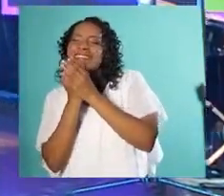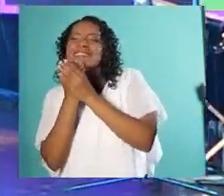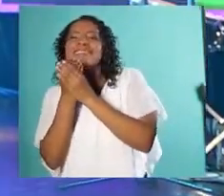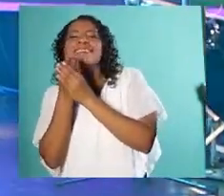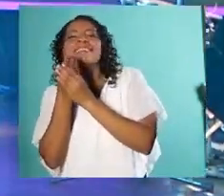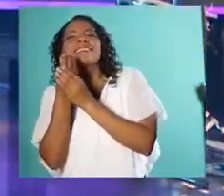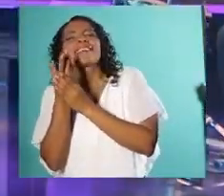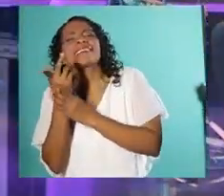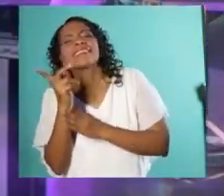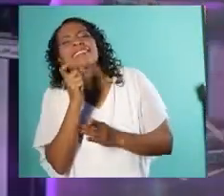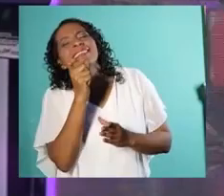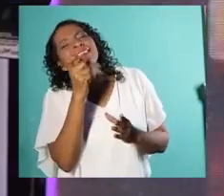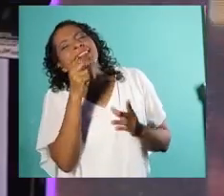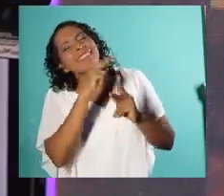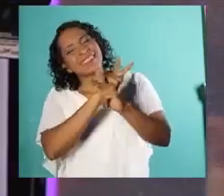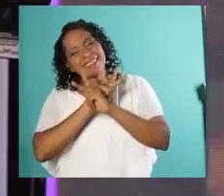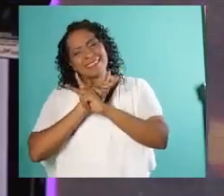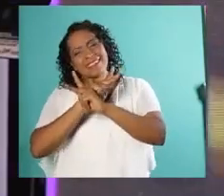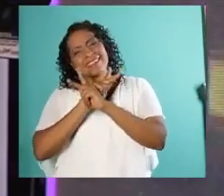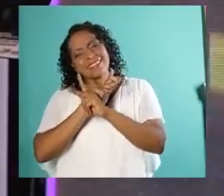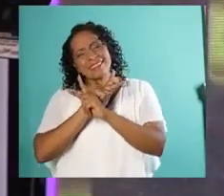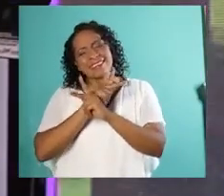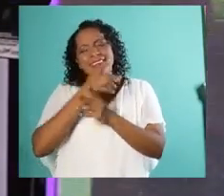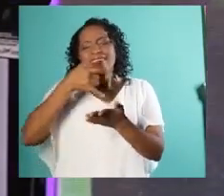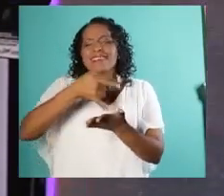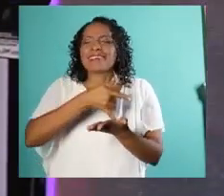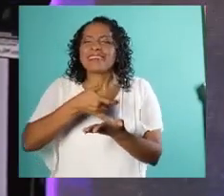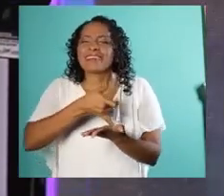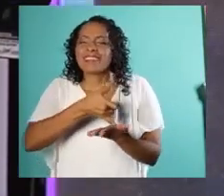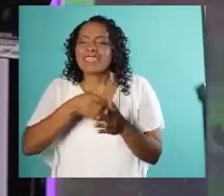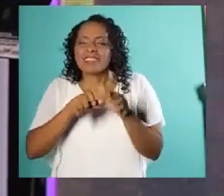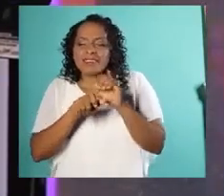¿Quién defiende al débil caracol?